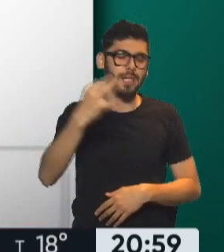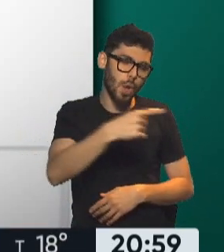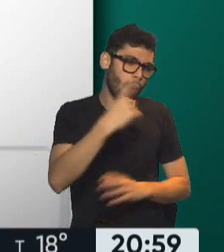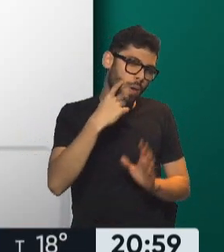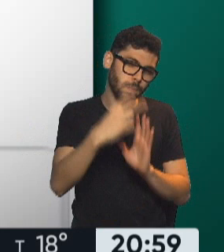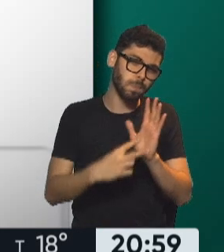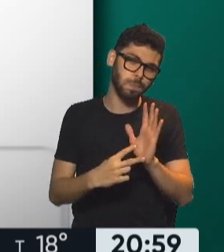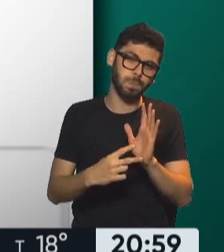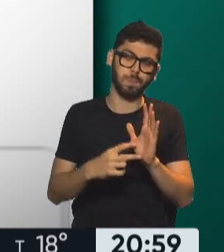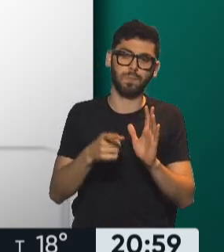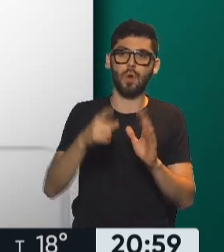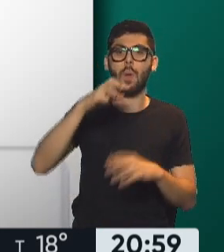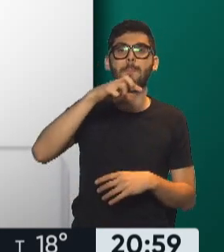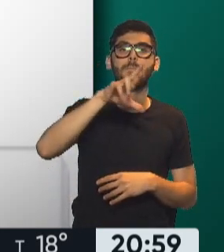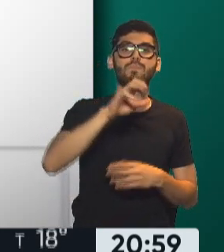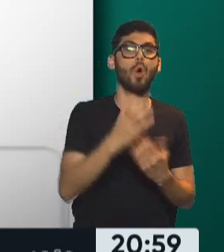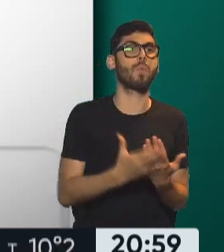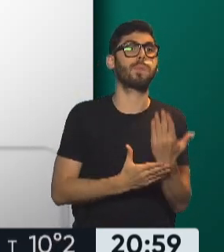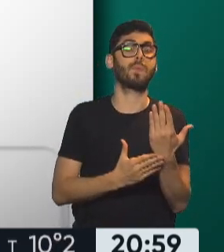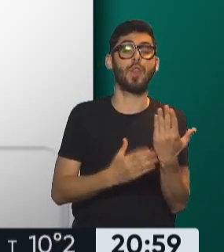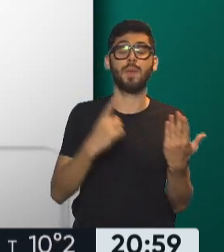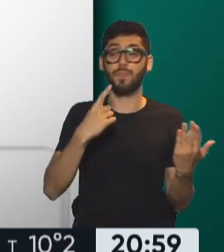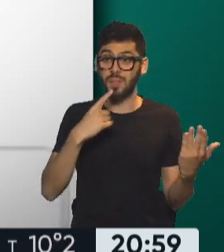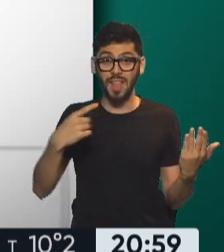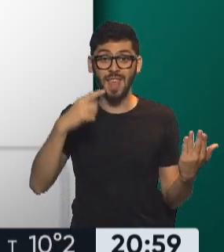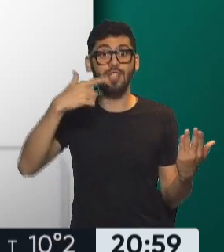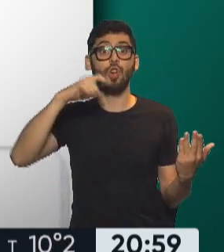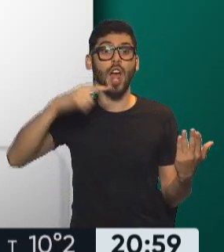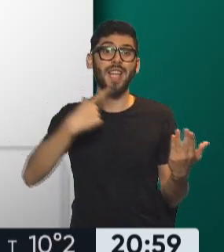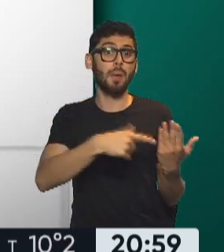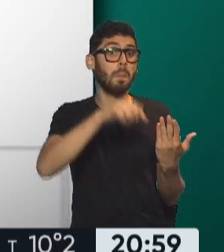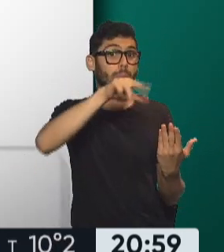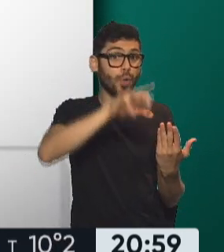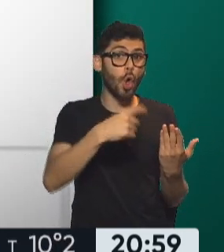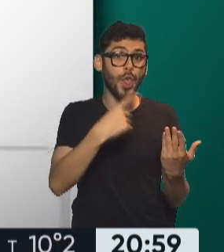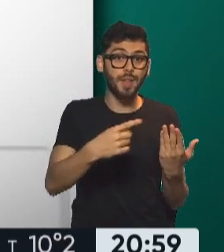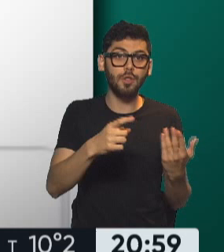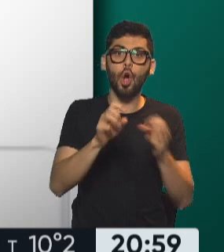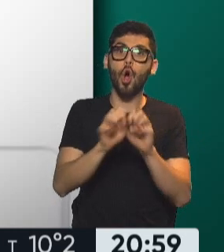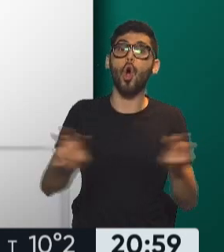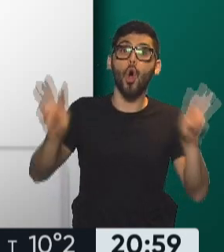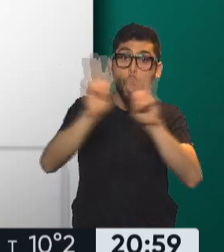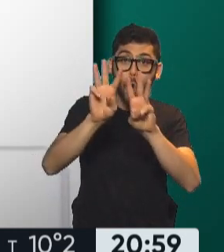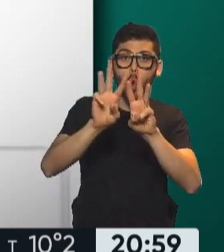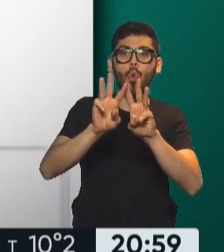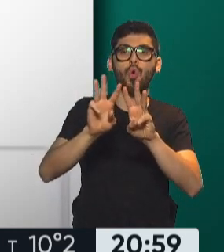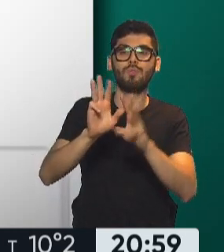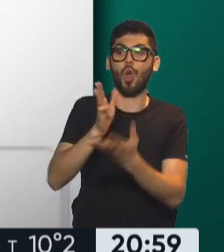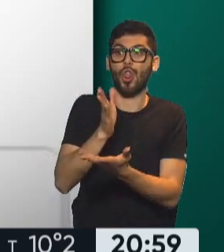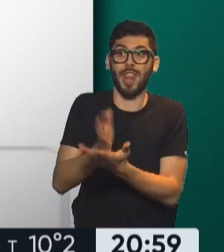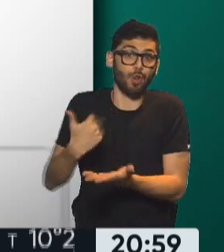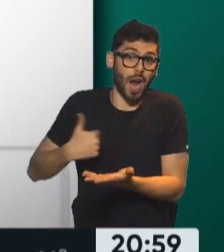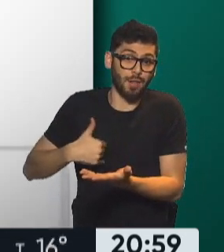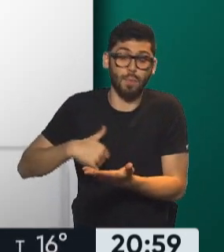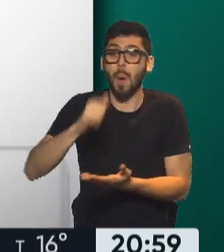Roberto, el comunicado del PRO. El PRO, dice Felipe Solá, ha puesto en un plano de igualdad el reconocimiento de la ONU de los derechos argentinos sobre el mar austral